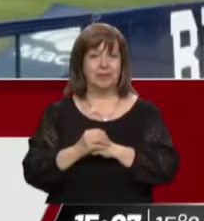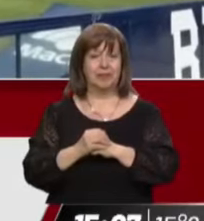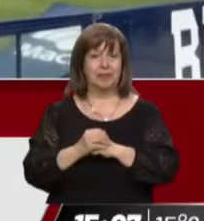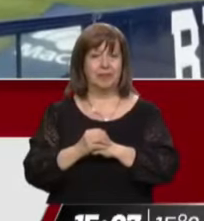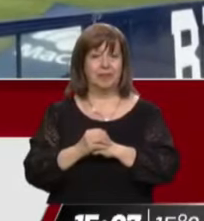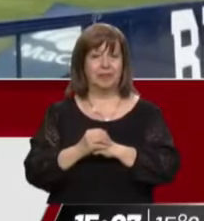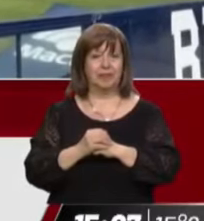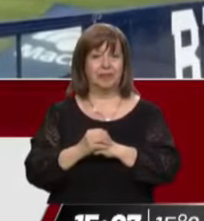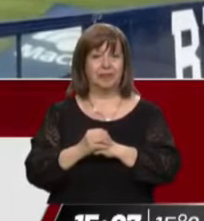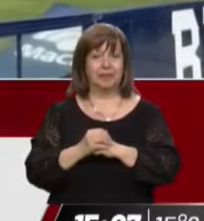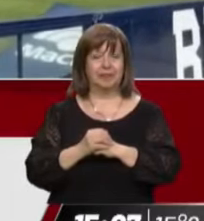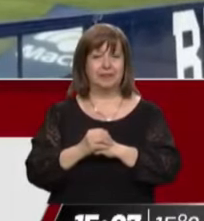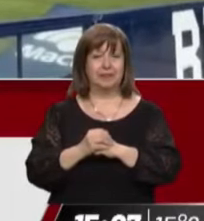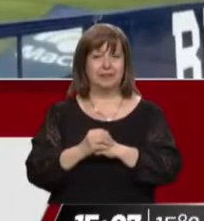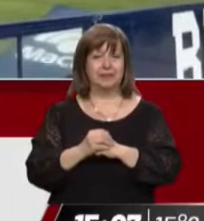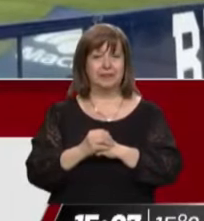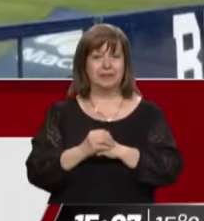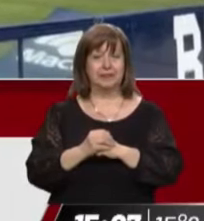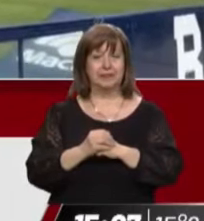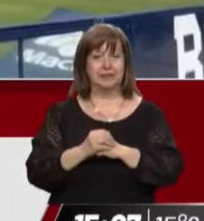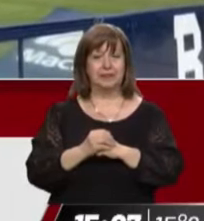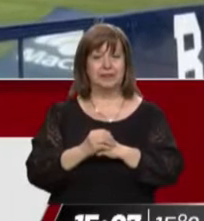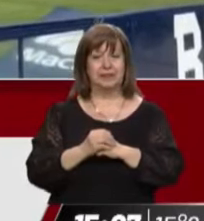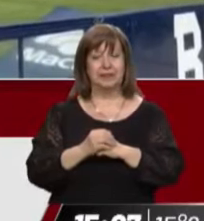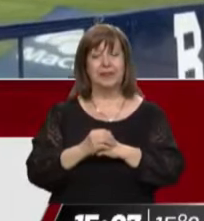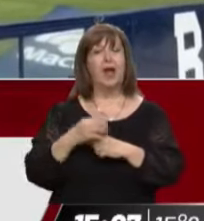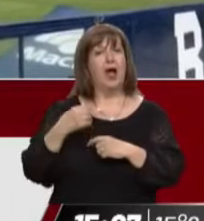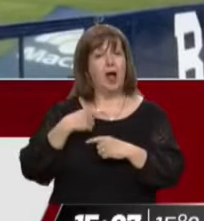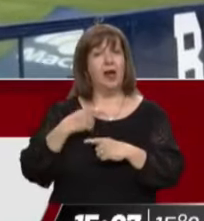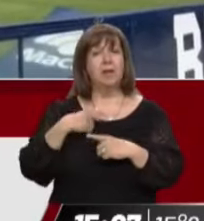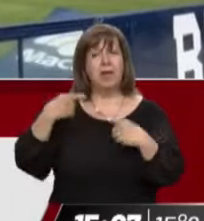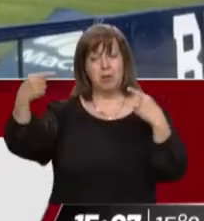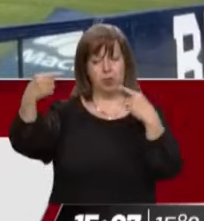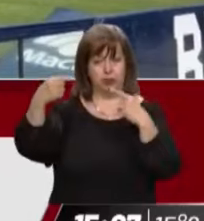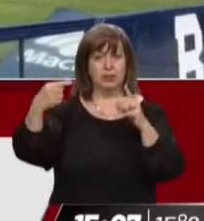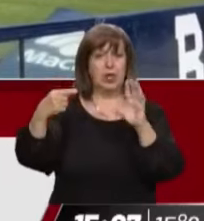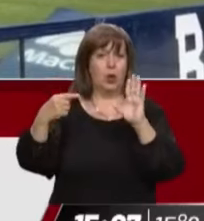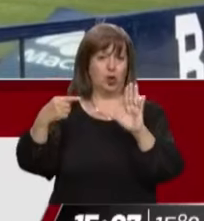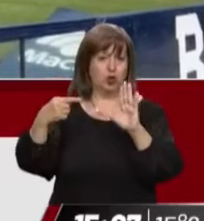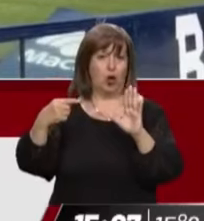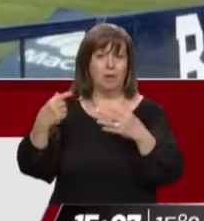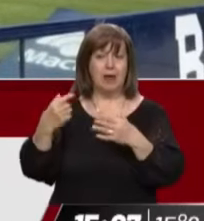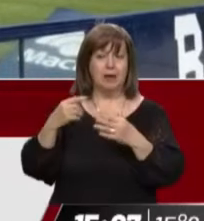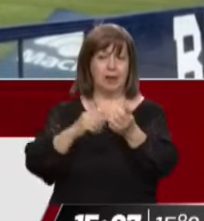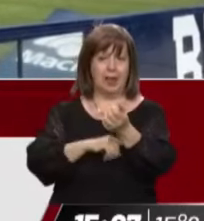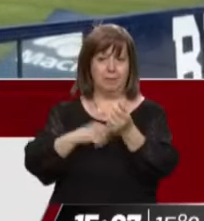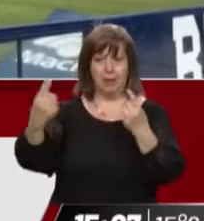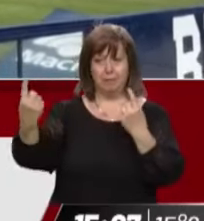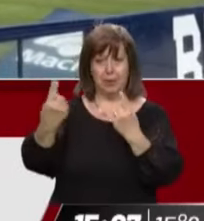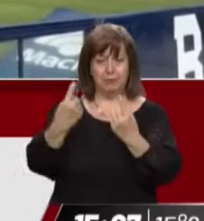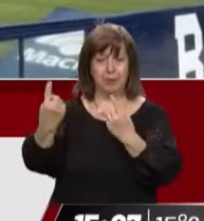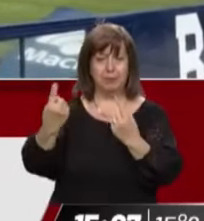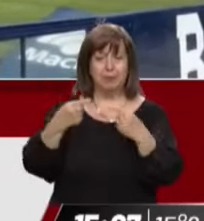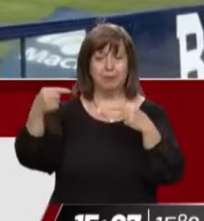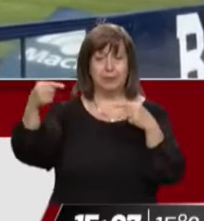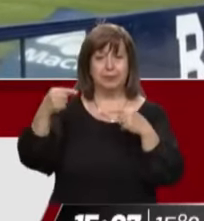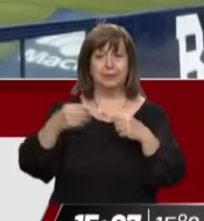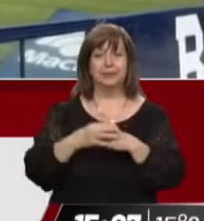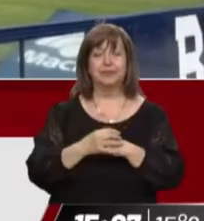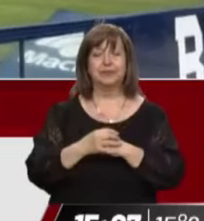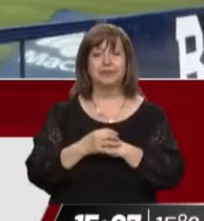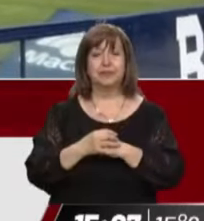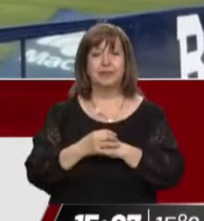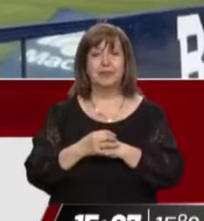alegría. En primera. Ahora se van a cruzar en primera, ¿eh? Sí, con la rivalidad. Con los hinchas de Godoy Cruz. Qué pique que se ven ahora,